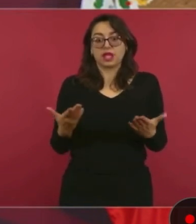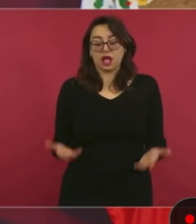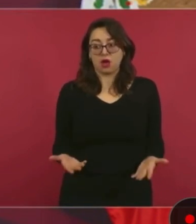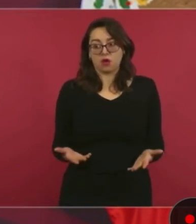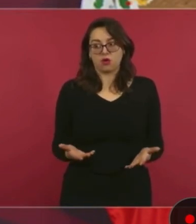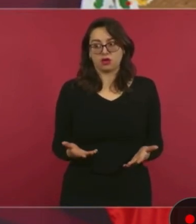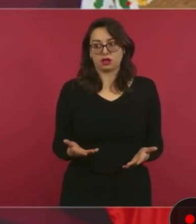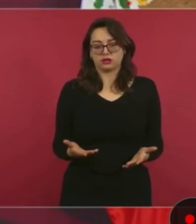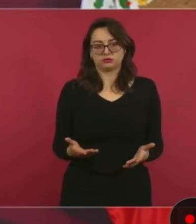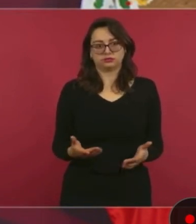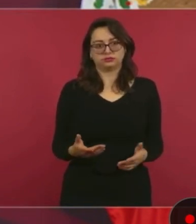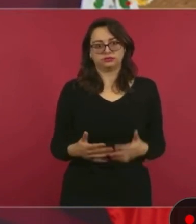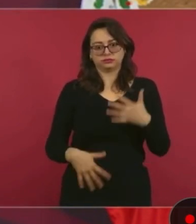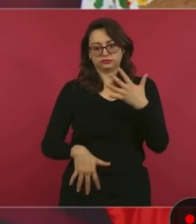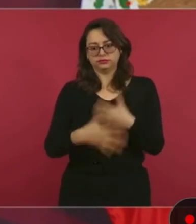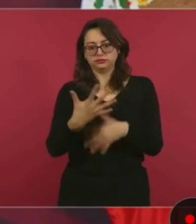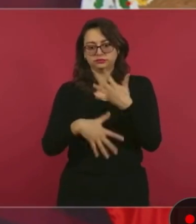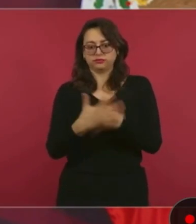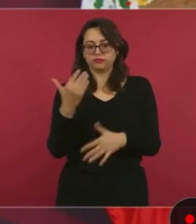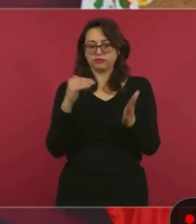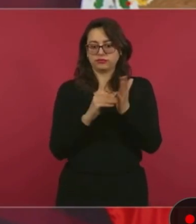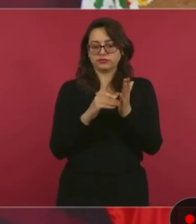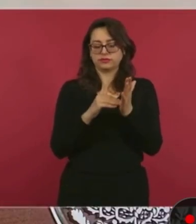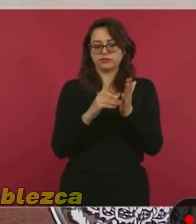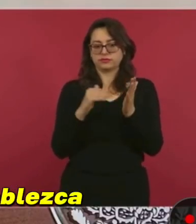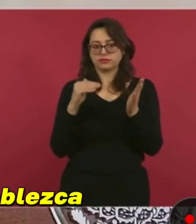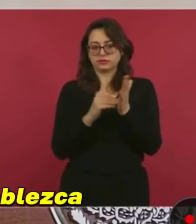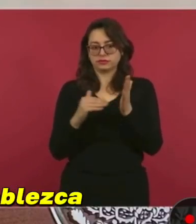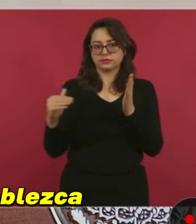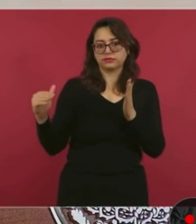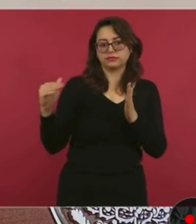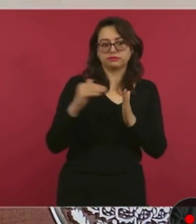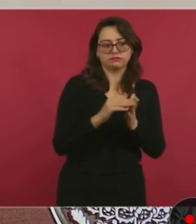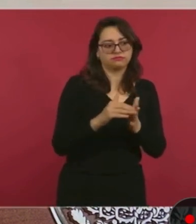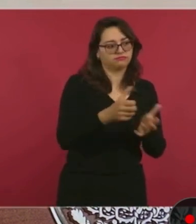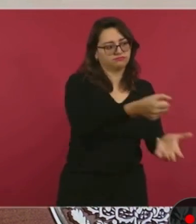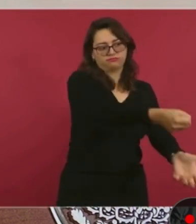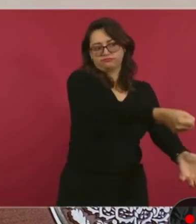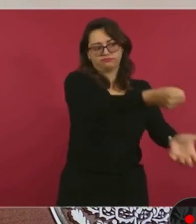además, ojalá y el Poder Legislativo así lo establezca,